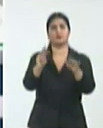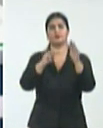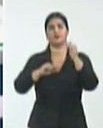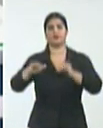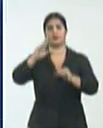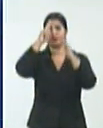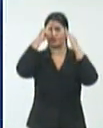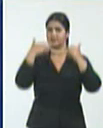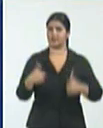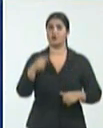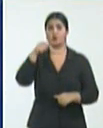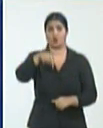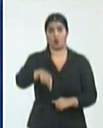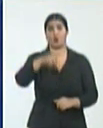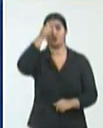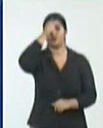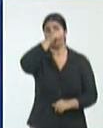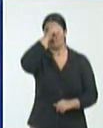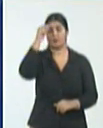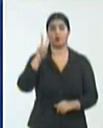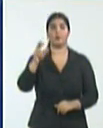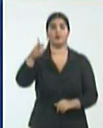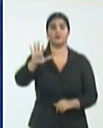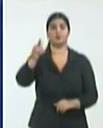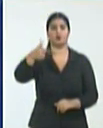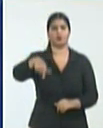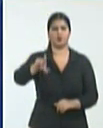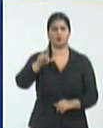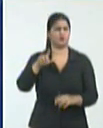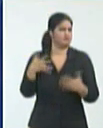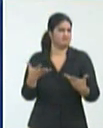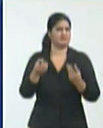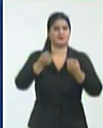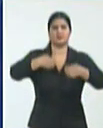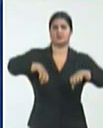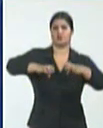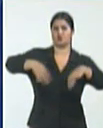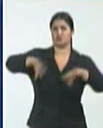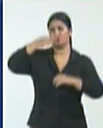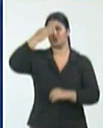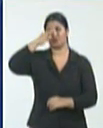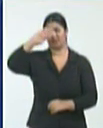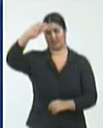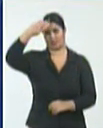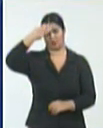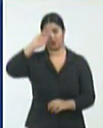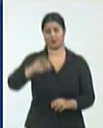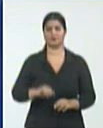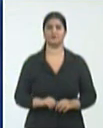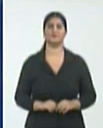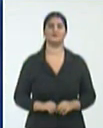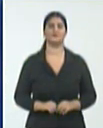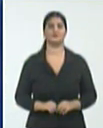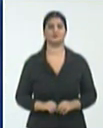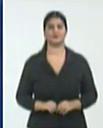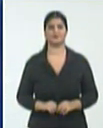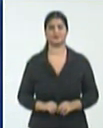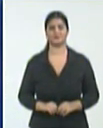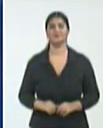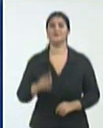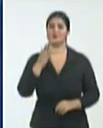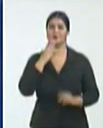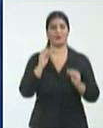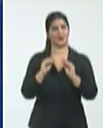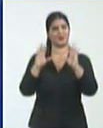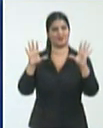Este domingo 25 de julio, doctor, ¿cómo se comporta la situación epidemiológica de Cuba? Buenos días, Pepe, a ti, al equipo que nos acompaña,